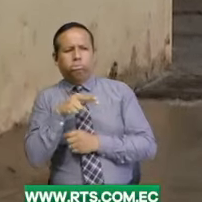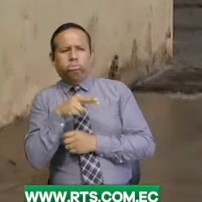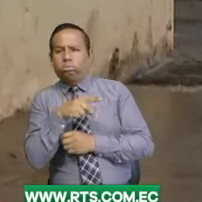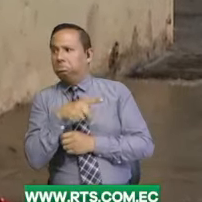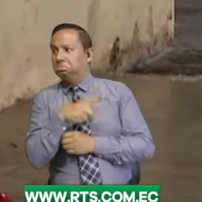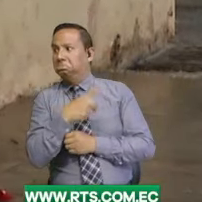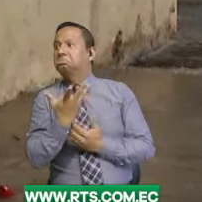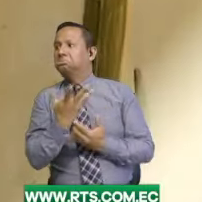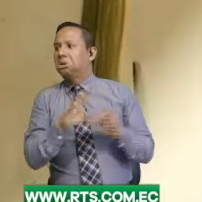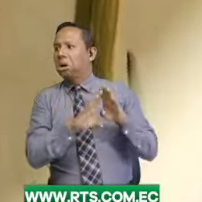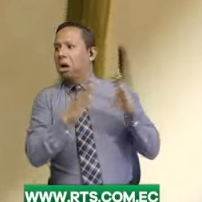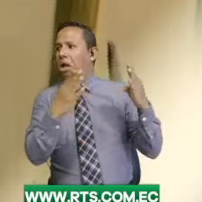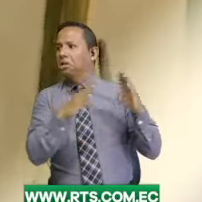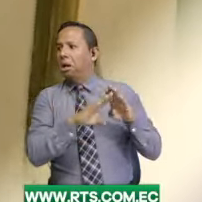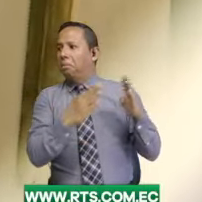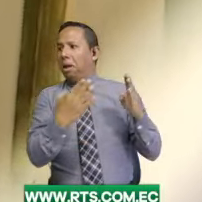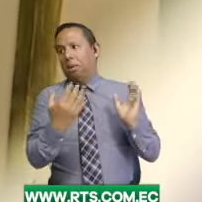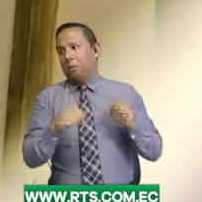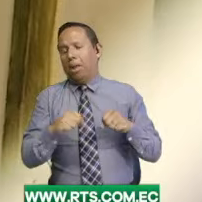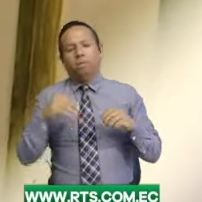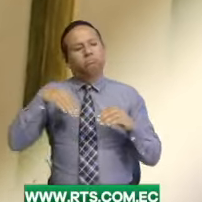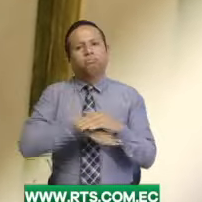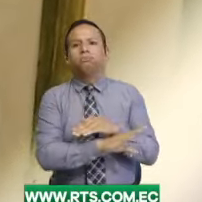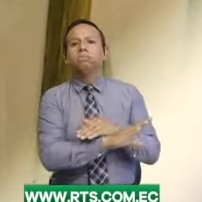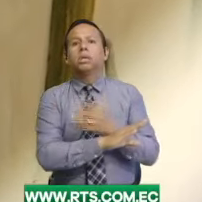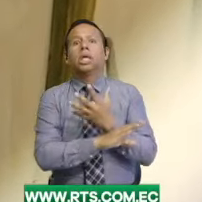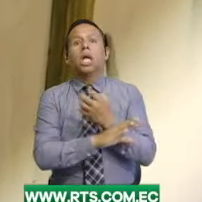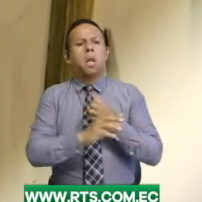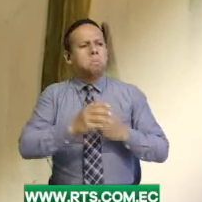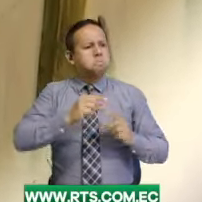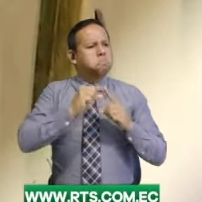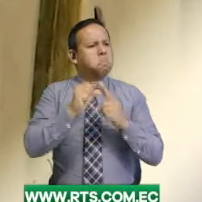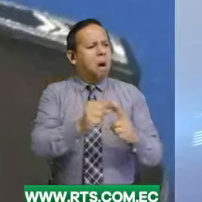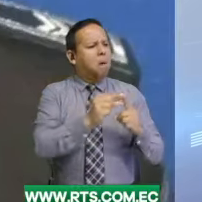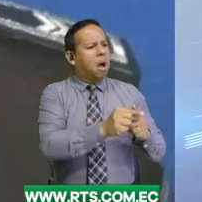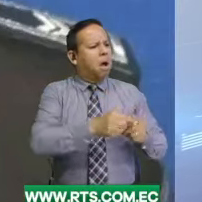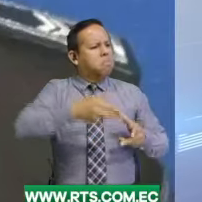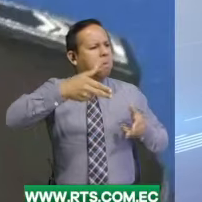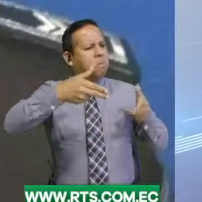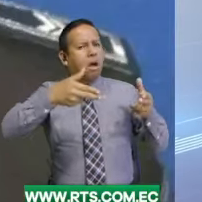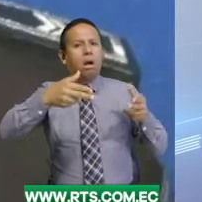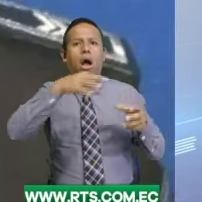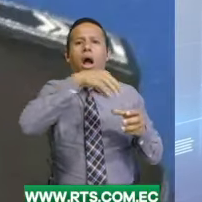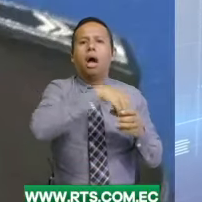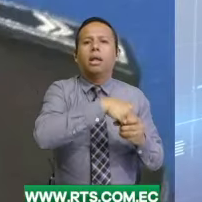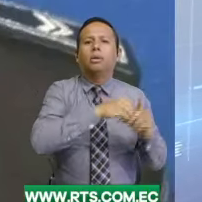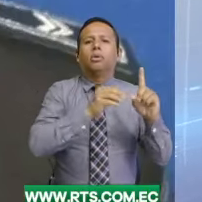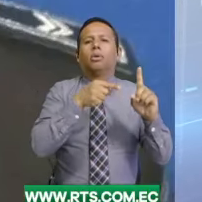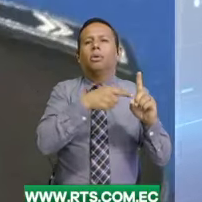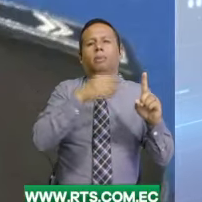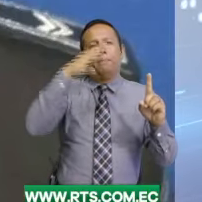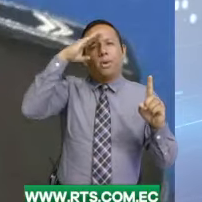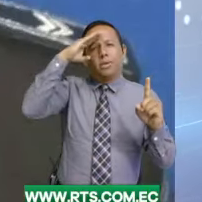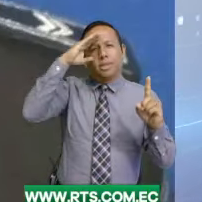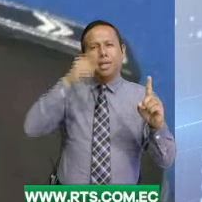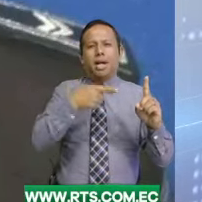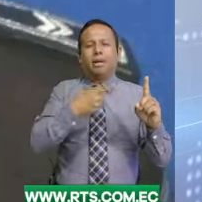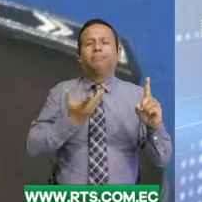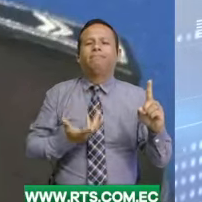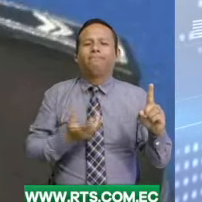y el objetivo de ellos era robar. Entraron a la vivienda con insultos y apuntando, pero en el interior estaba el cabo primero de la Policía